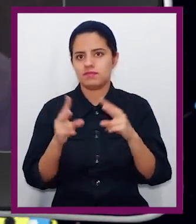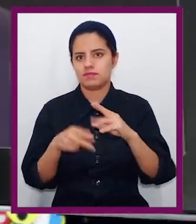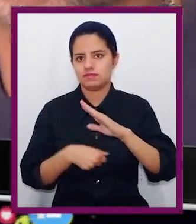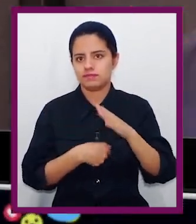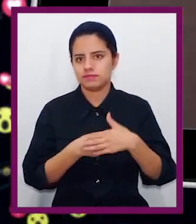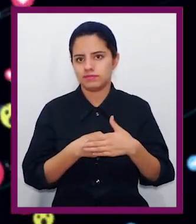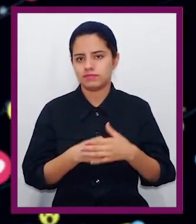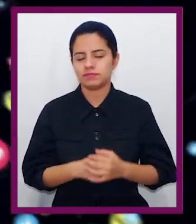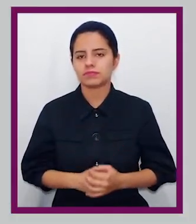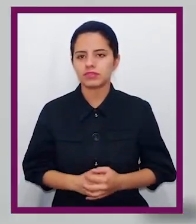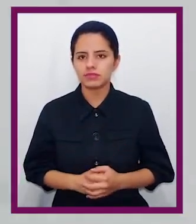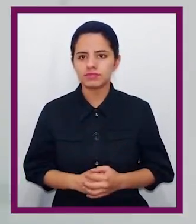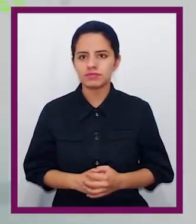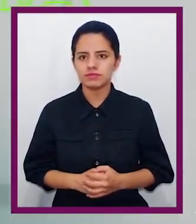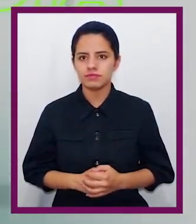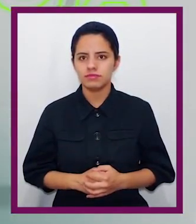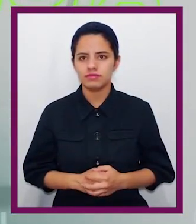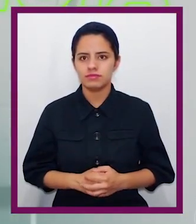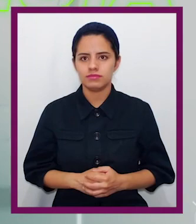próxima.